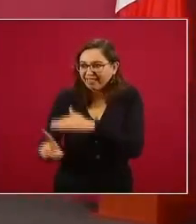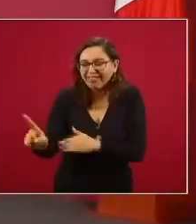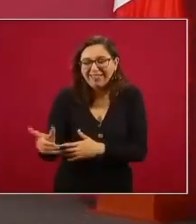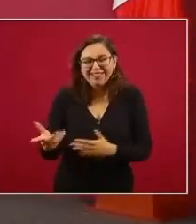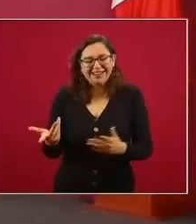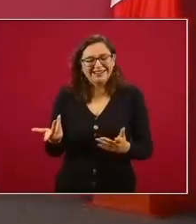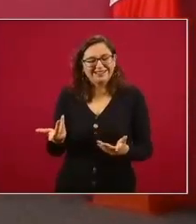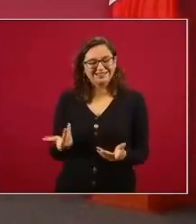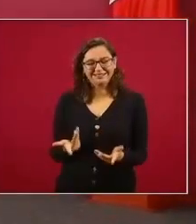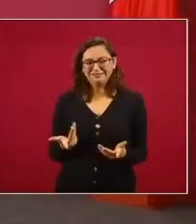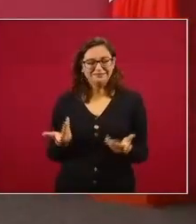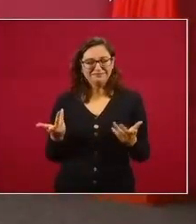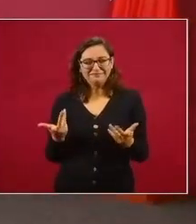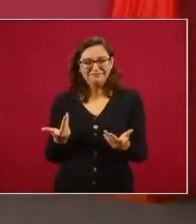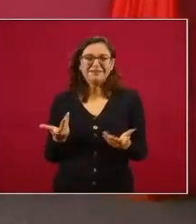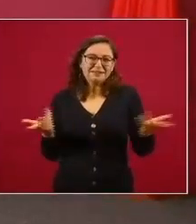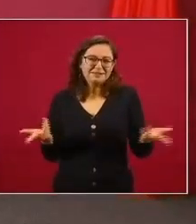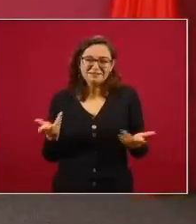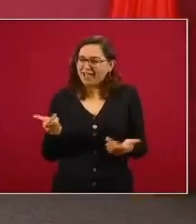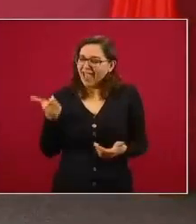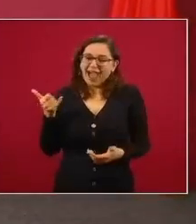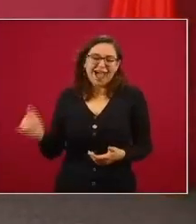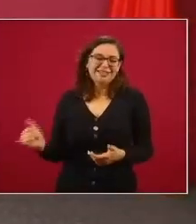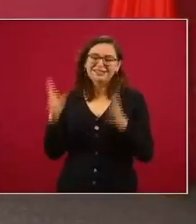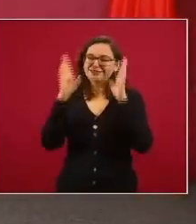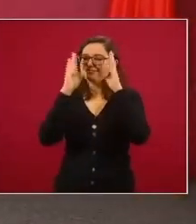lo que caracteriza al conservadurismo.